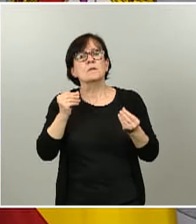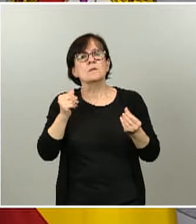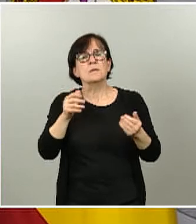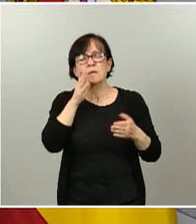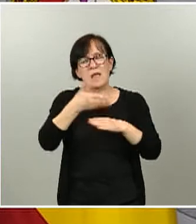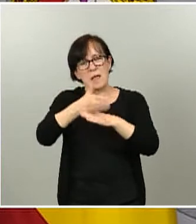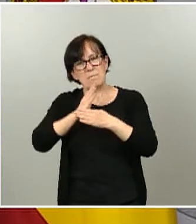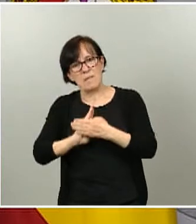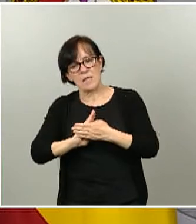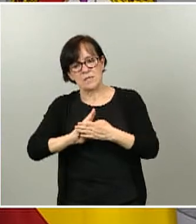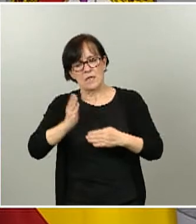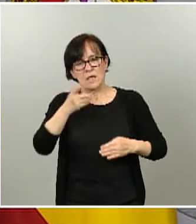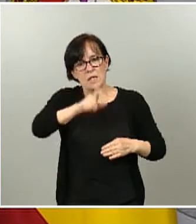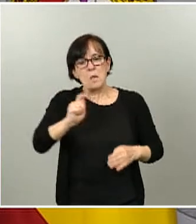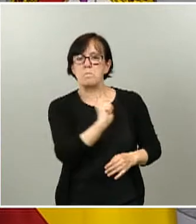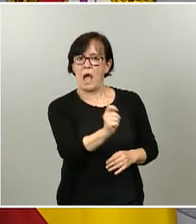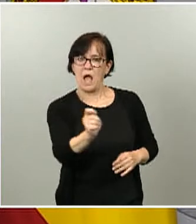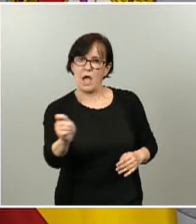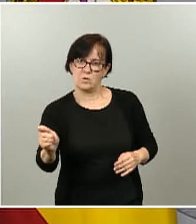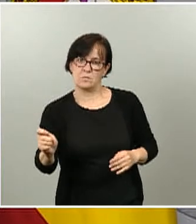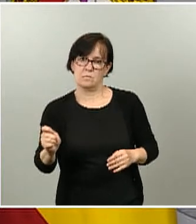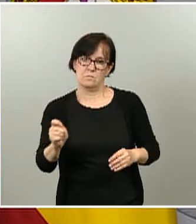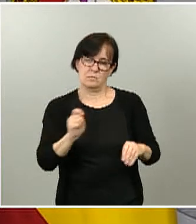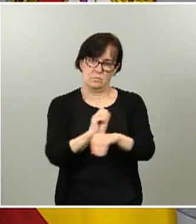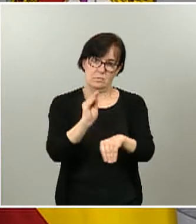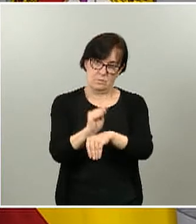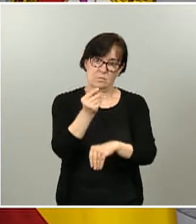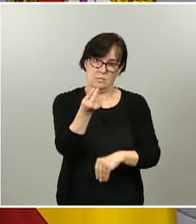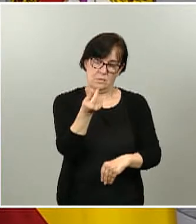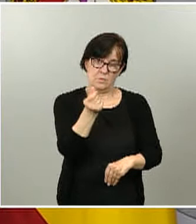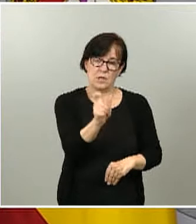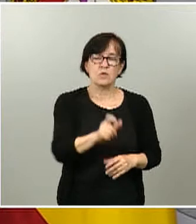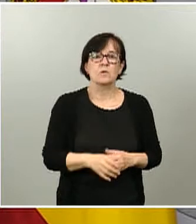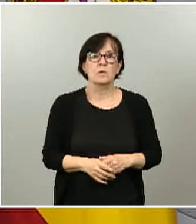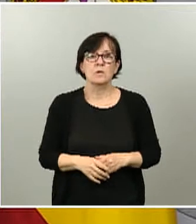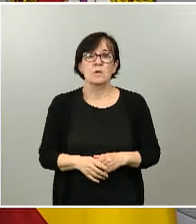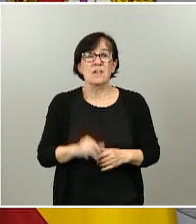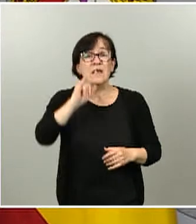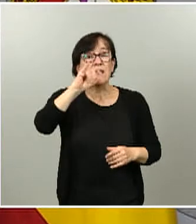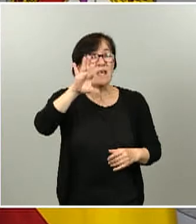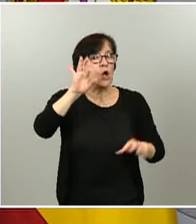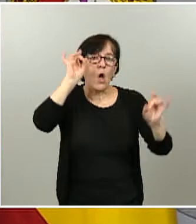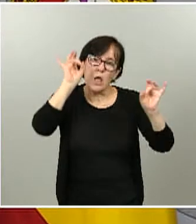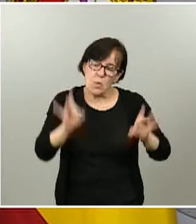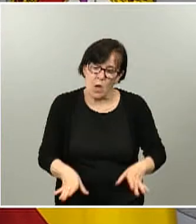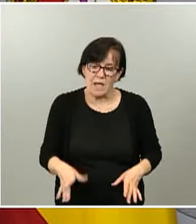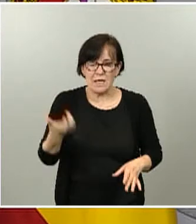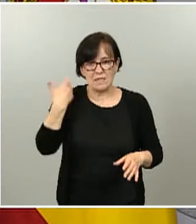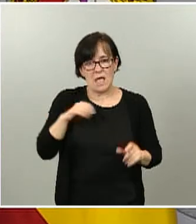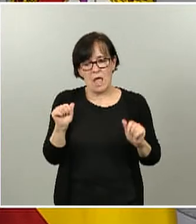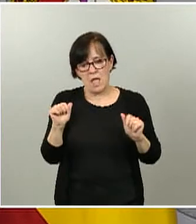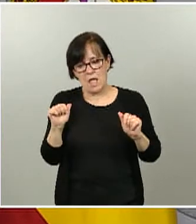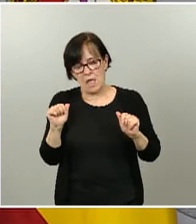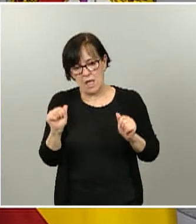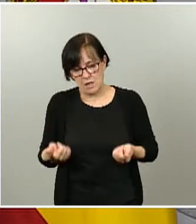afectados pagándosele la prestación. Igualmente ocurre con el ICO. En el ICO hemos puesto en marcha el cuarto